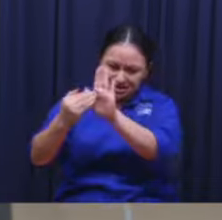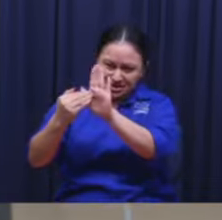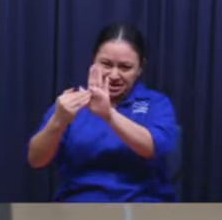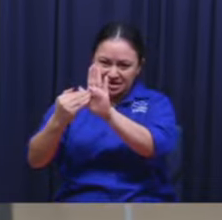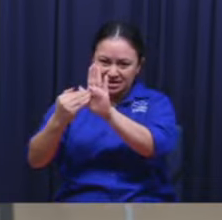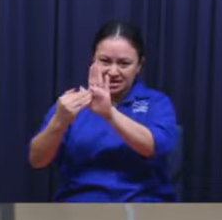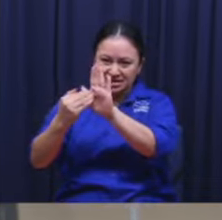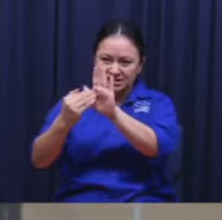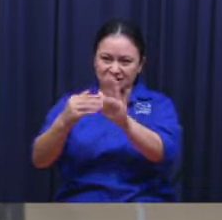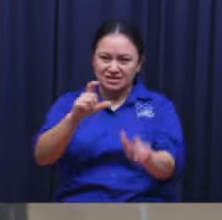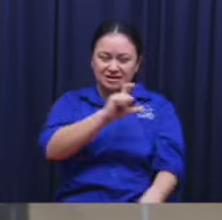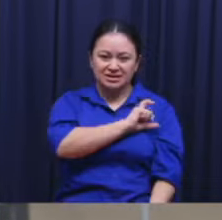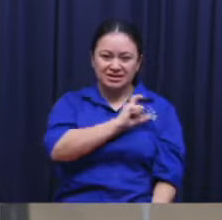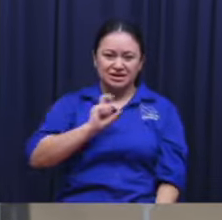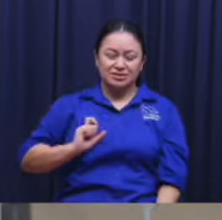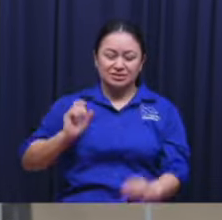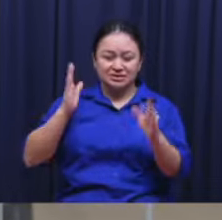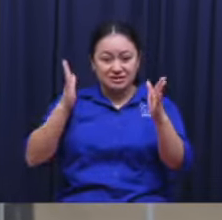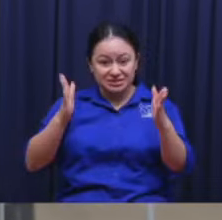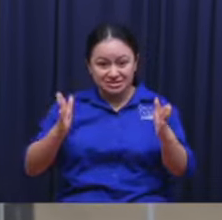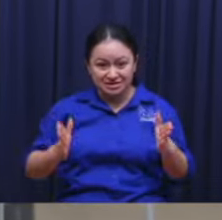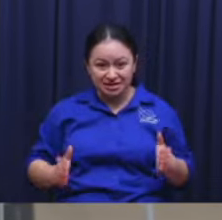Y no, a él lo desenchamucaron, pues.